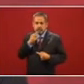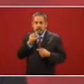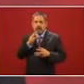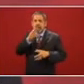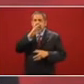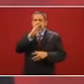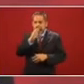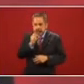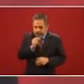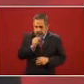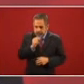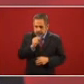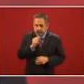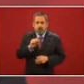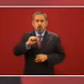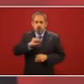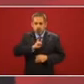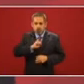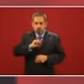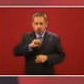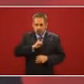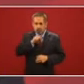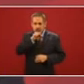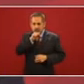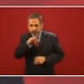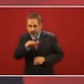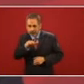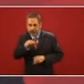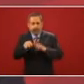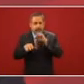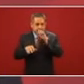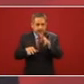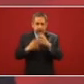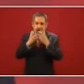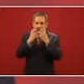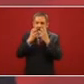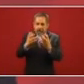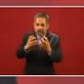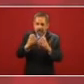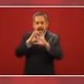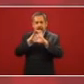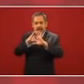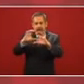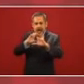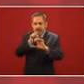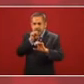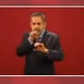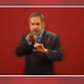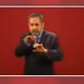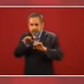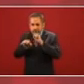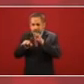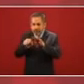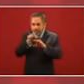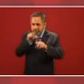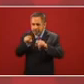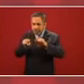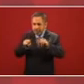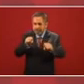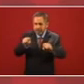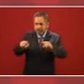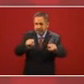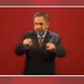estornudar, al toser, al hablar, al gritar o al cantar. Y se pueden propagar por dos